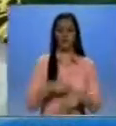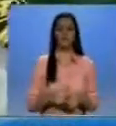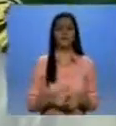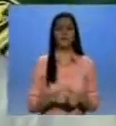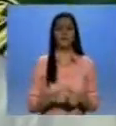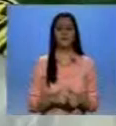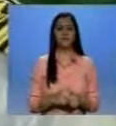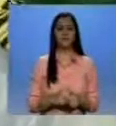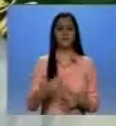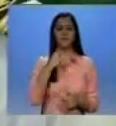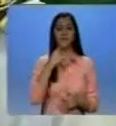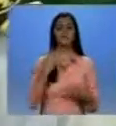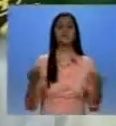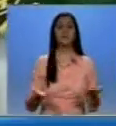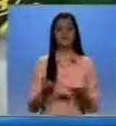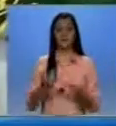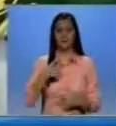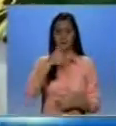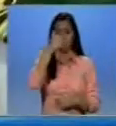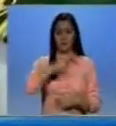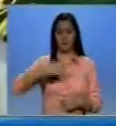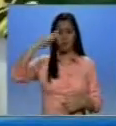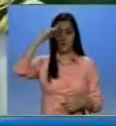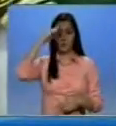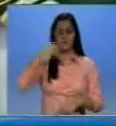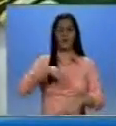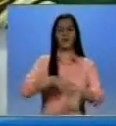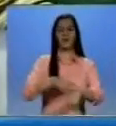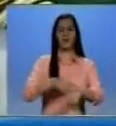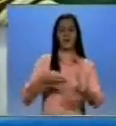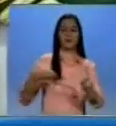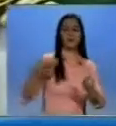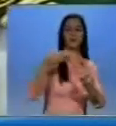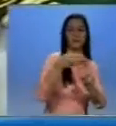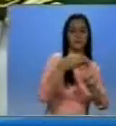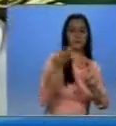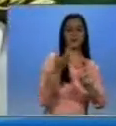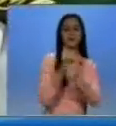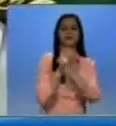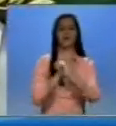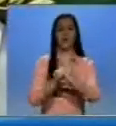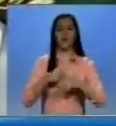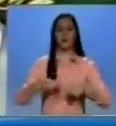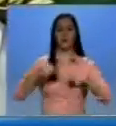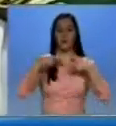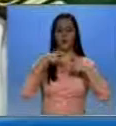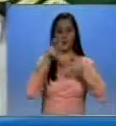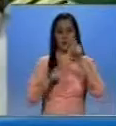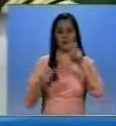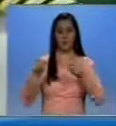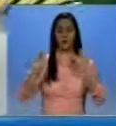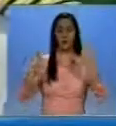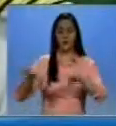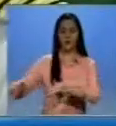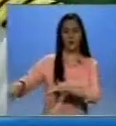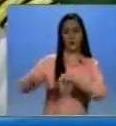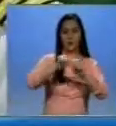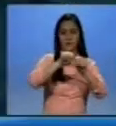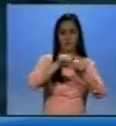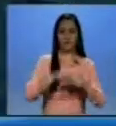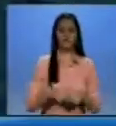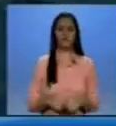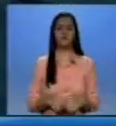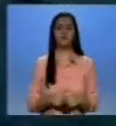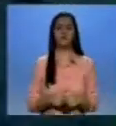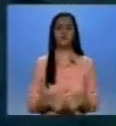embarcación acude y toma un tiempo. Y lo que nos interesa a nosotros es salvaguardar la vida de esas personas, llegar para poder rescatarlas y traerlas a puerto.